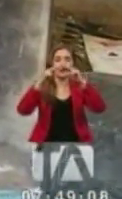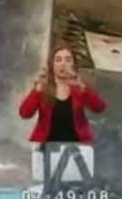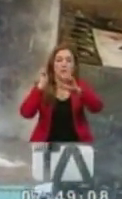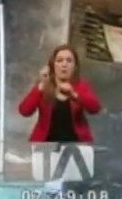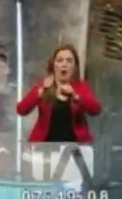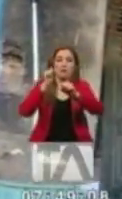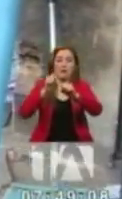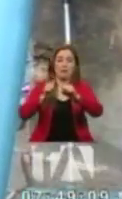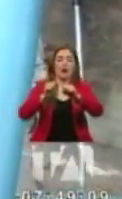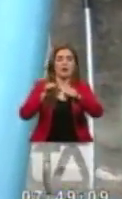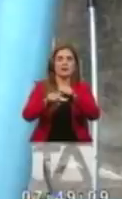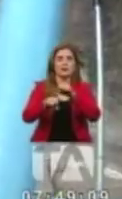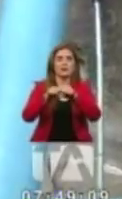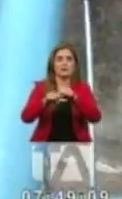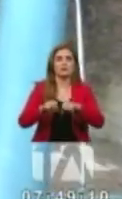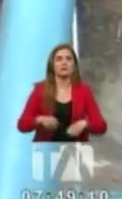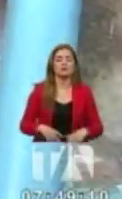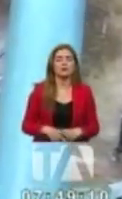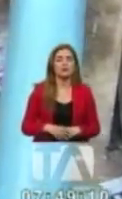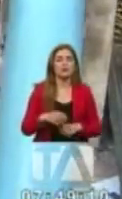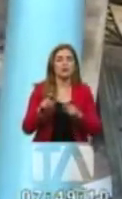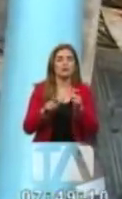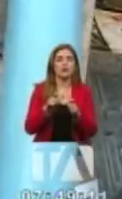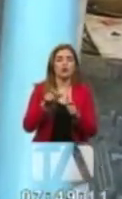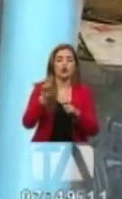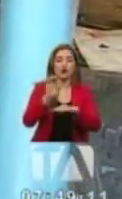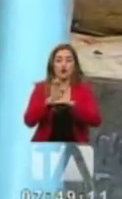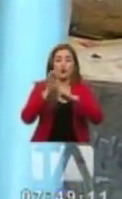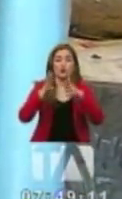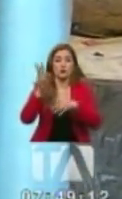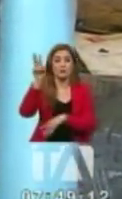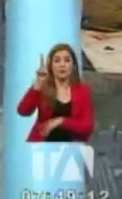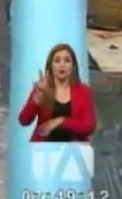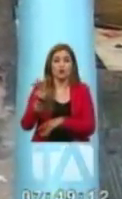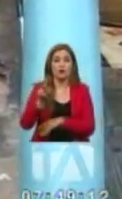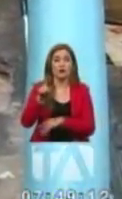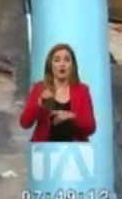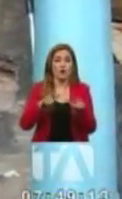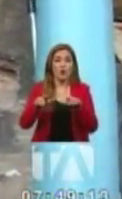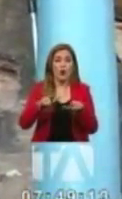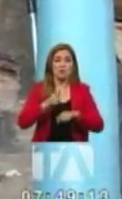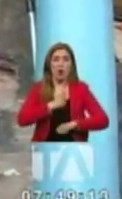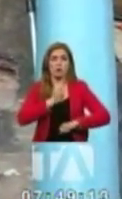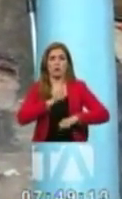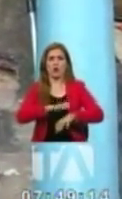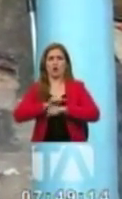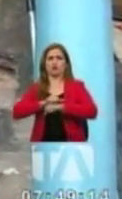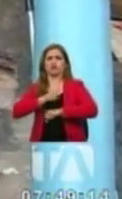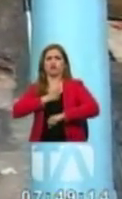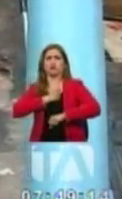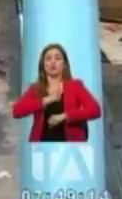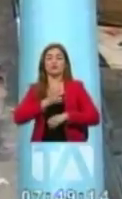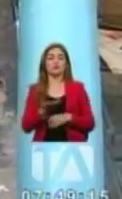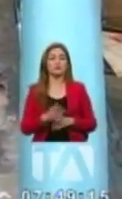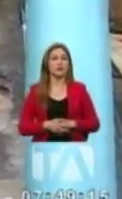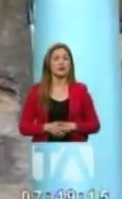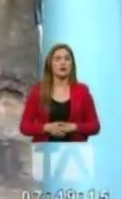apoderarse de este lugar y sabíamos que hay indigentes ecuatorianos y venezolanos que se han apoderado de este sitio exactamente